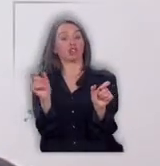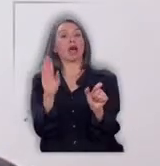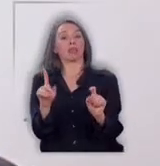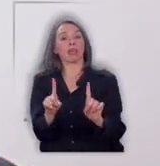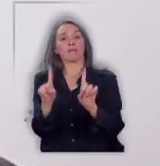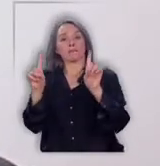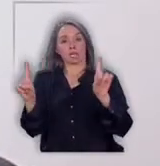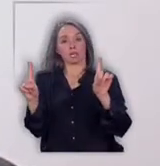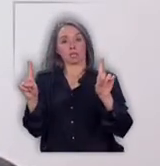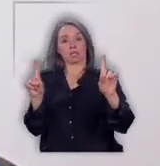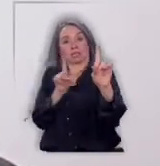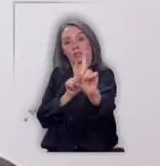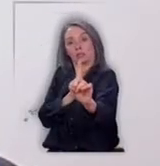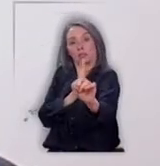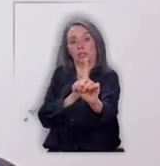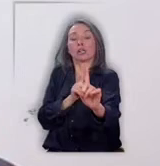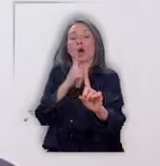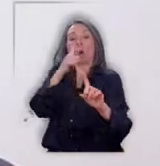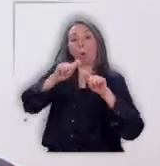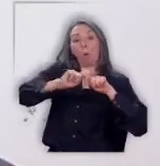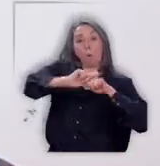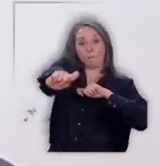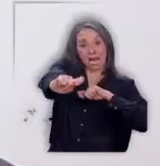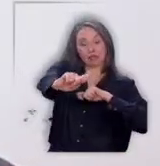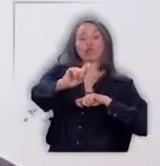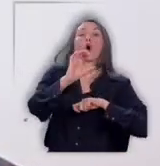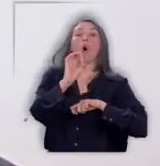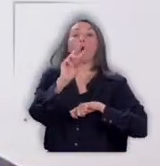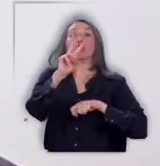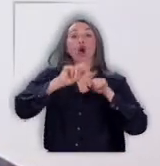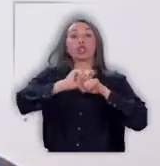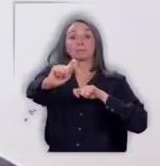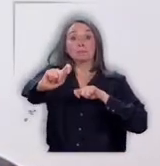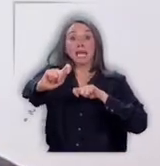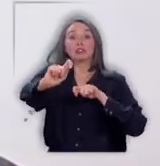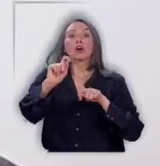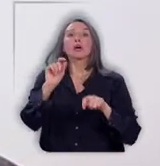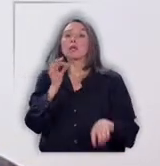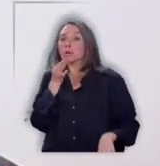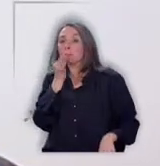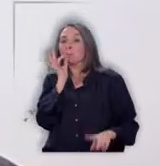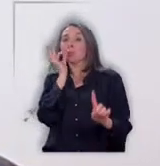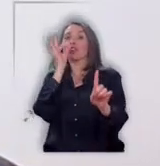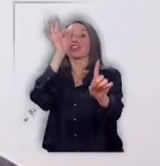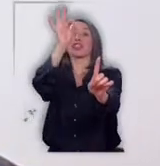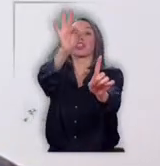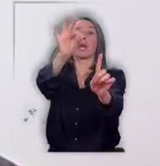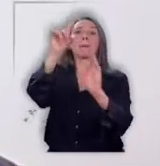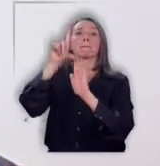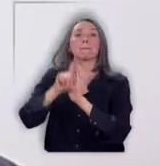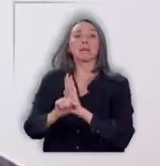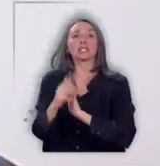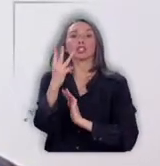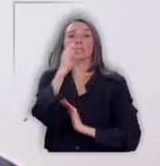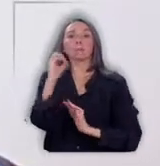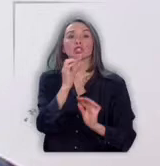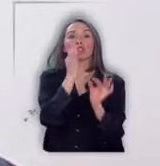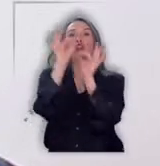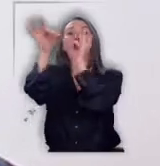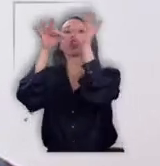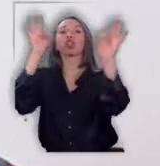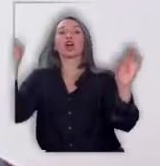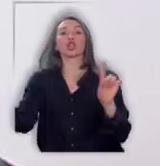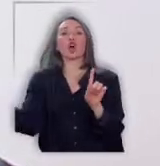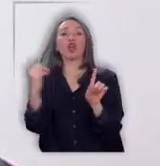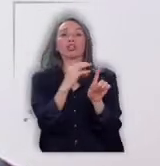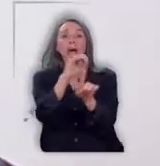este es entre 1 a 2 m de distancia permite bajar la tasa de infección a 3% eh